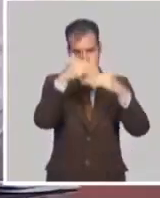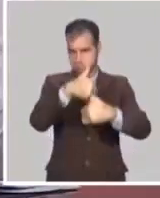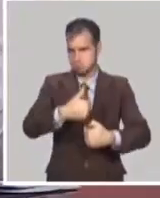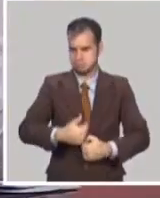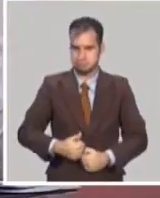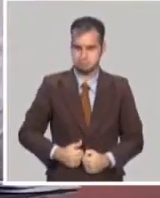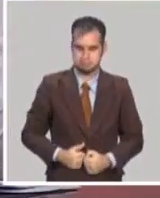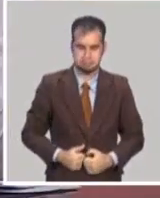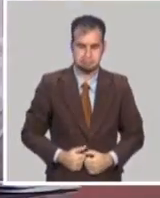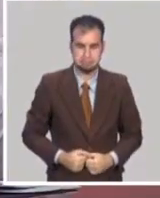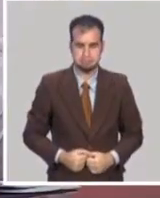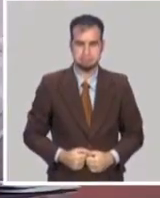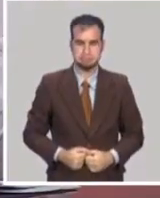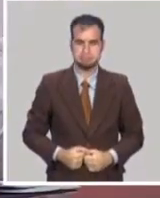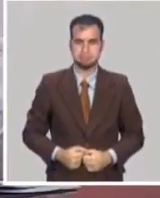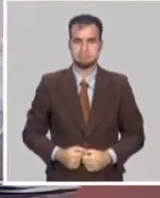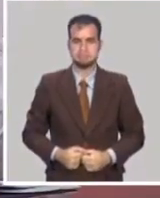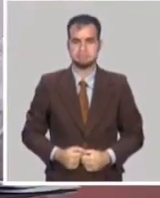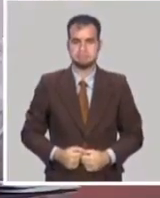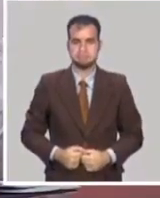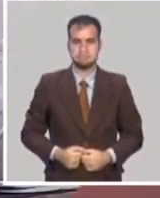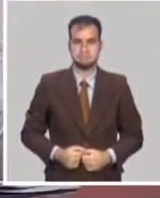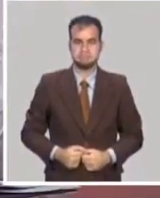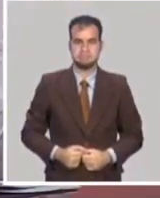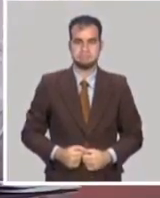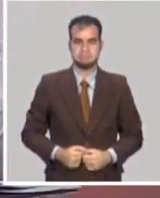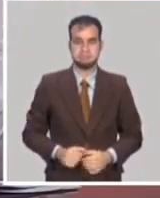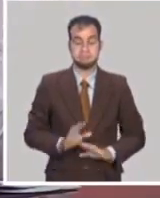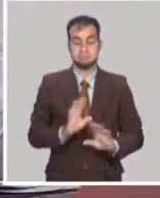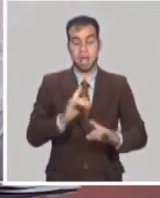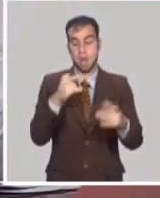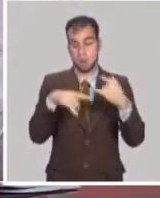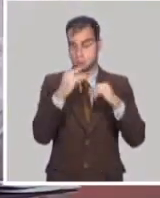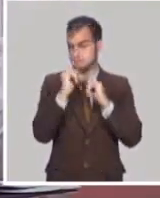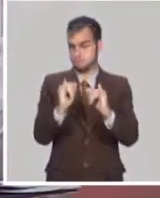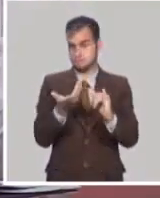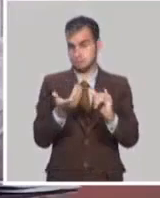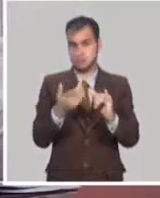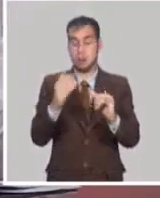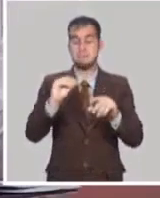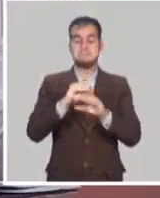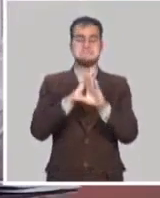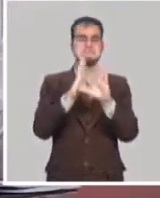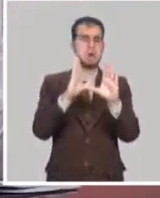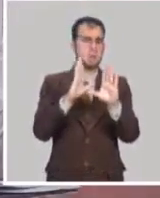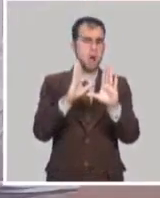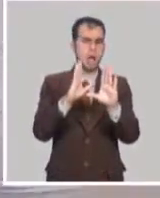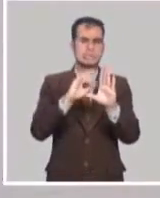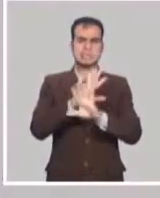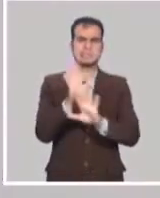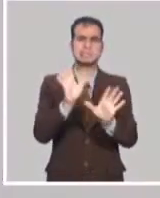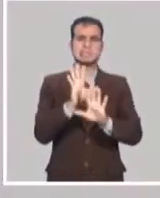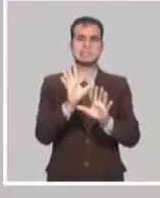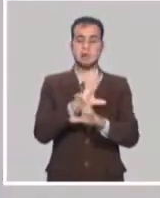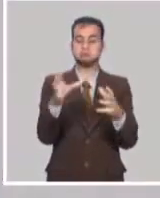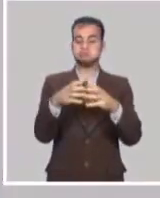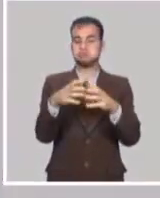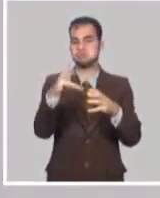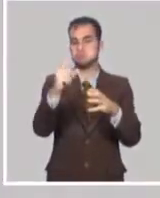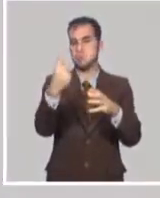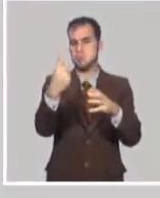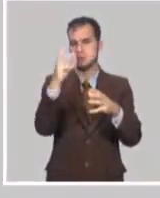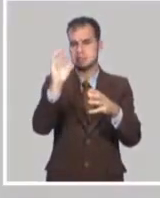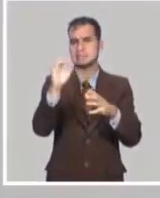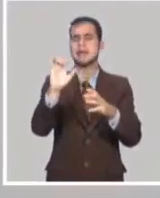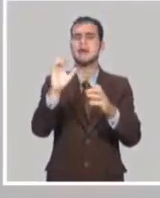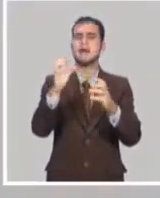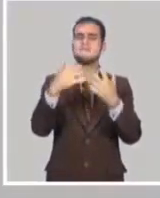la situación que hemos presentado bueno en el día de hoy hay que decir que bueno que es la madrugada de hoy salió la unidad número uno de la termoeléctrica